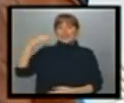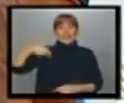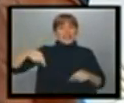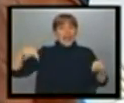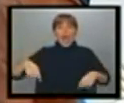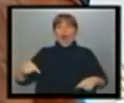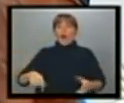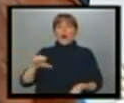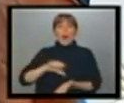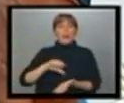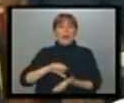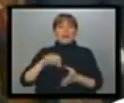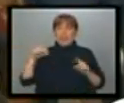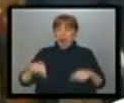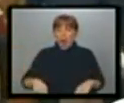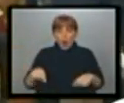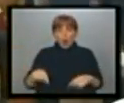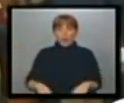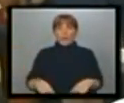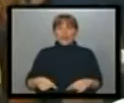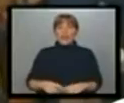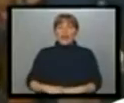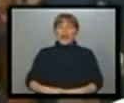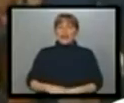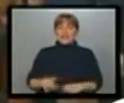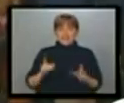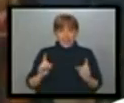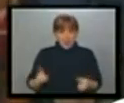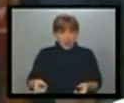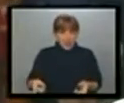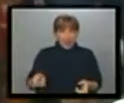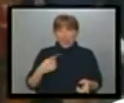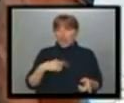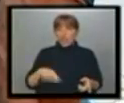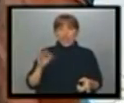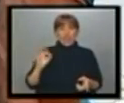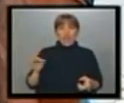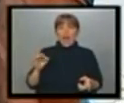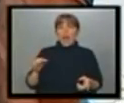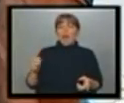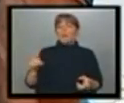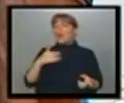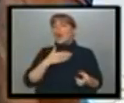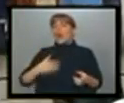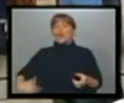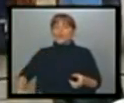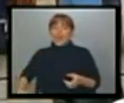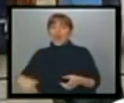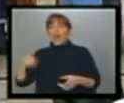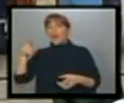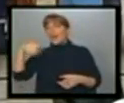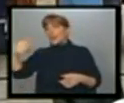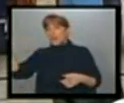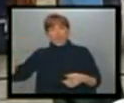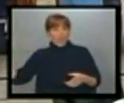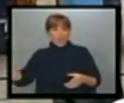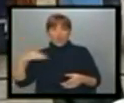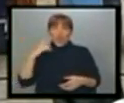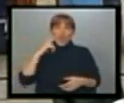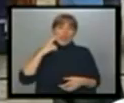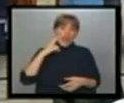estamos recorriendo. Porque también sabemos, con la gobernadora, el jefe de gobierno, los ministros, el